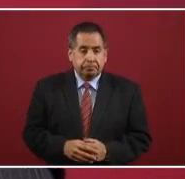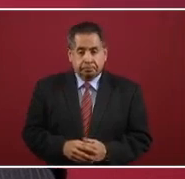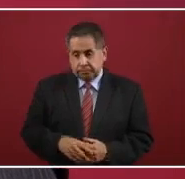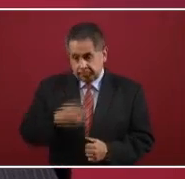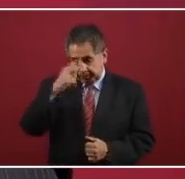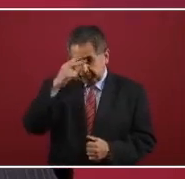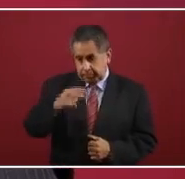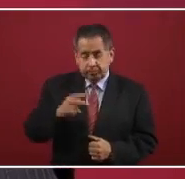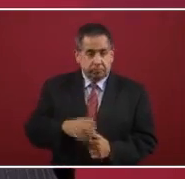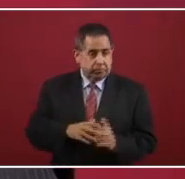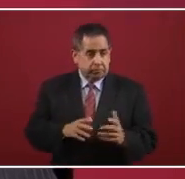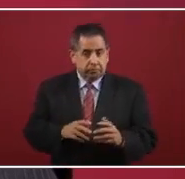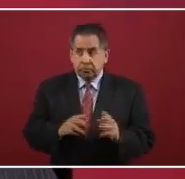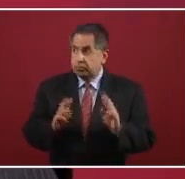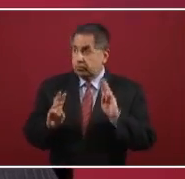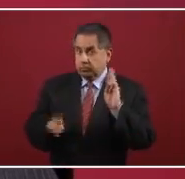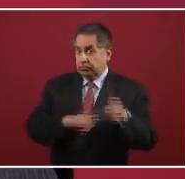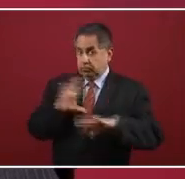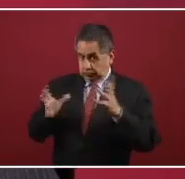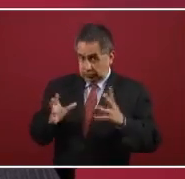México en el mundo